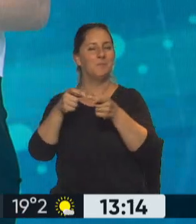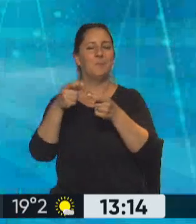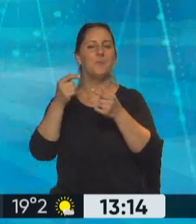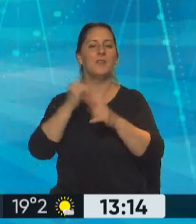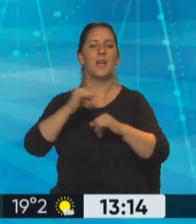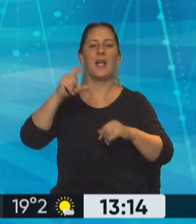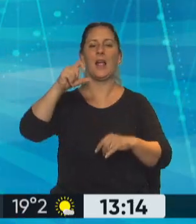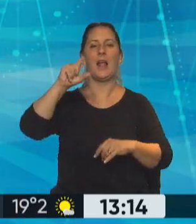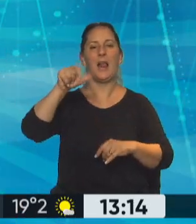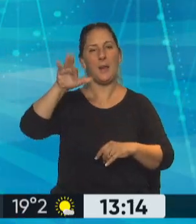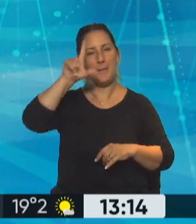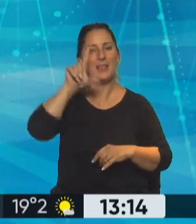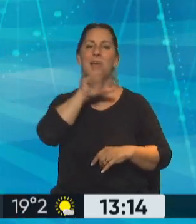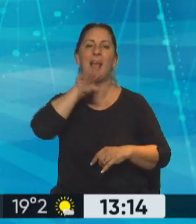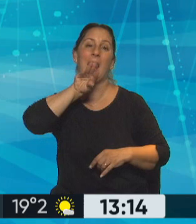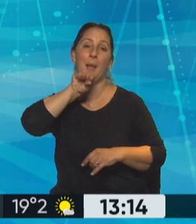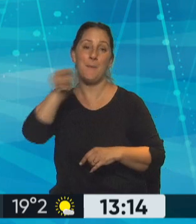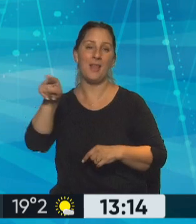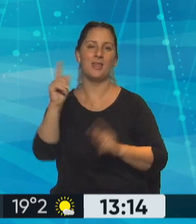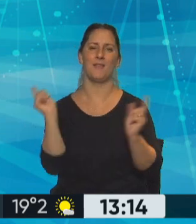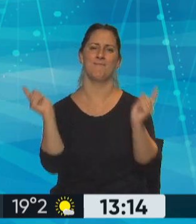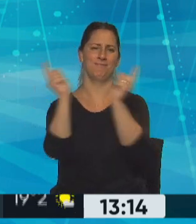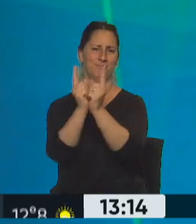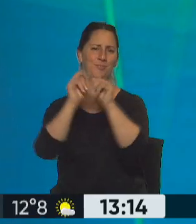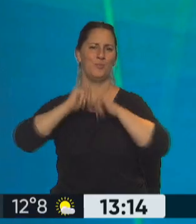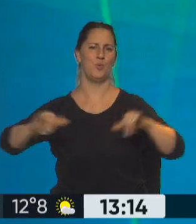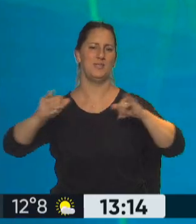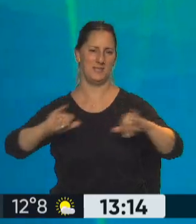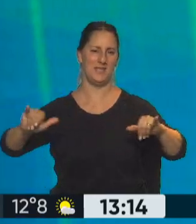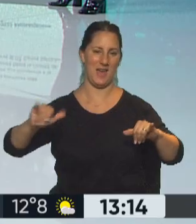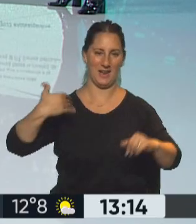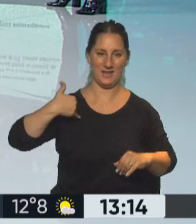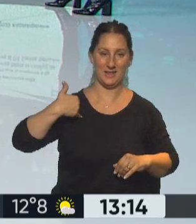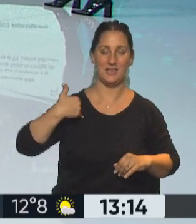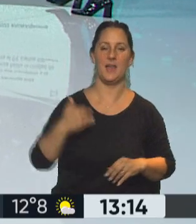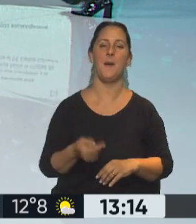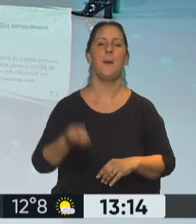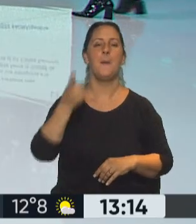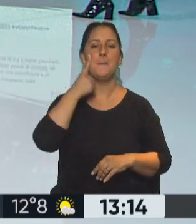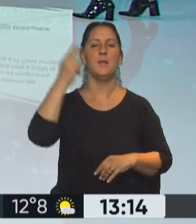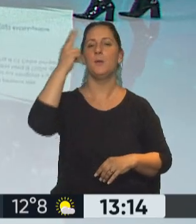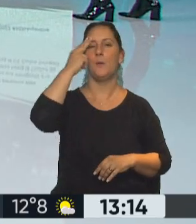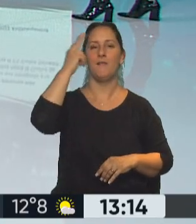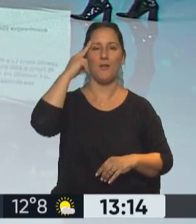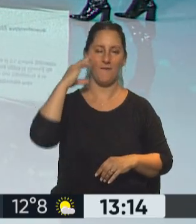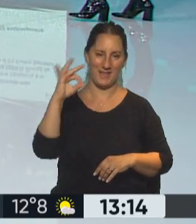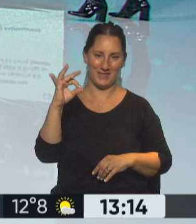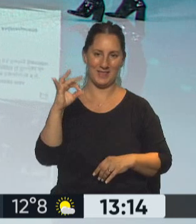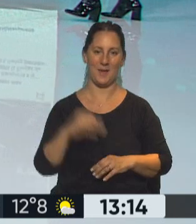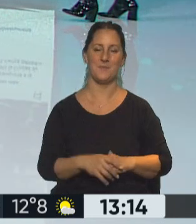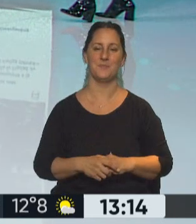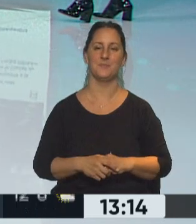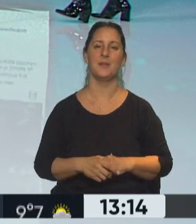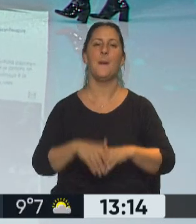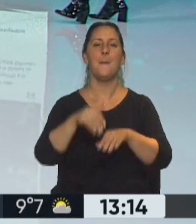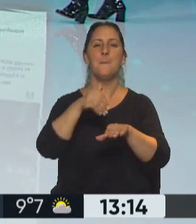del Gran caloy aparecía con sus cortos en la televisión y el boron bombón Morón bombón en los 90 y por último el micro